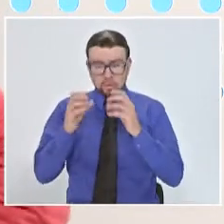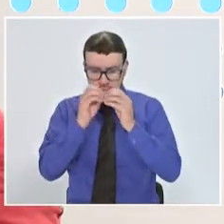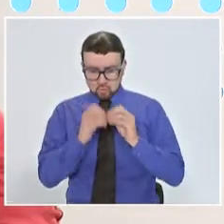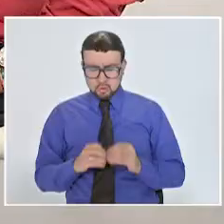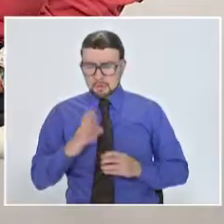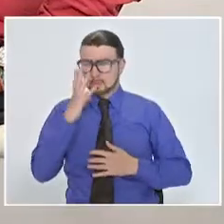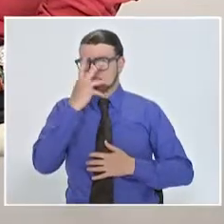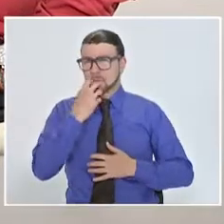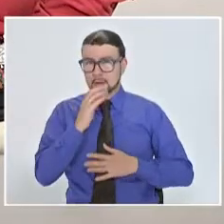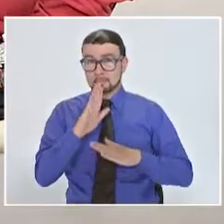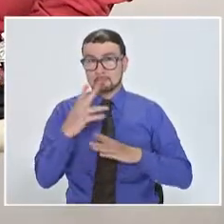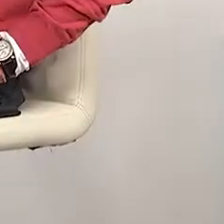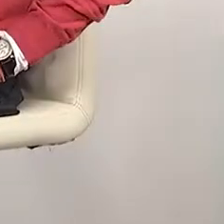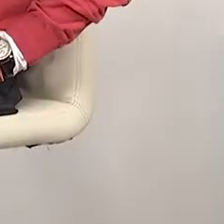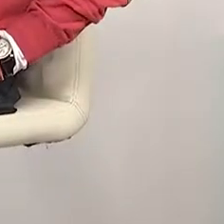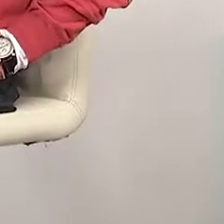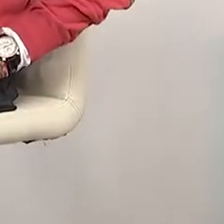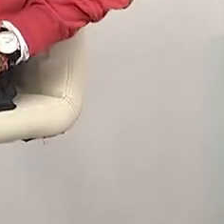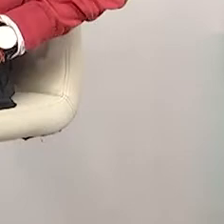a este corte comerciales.